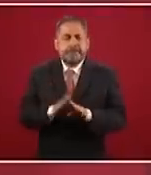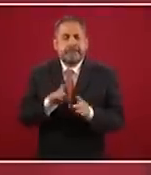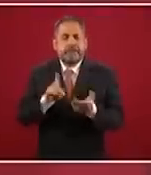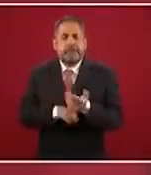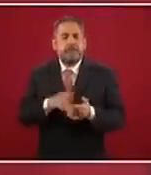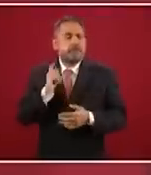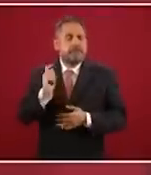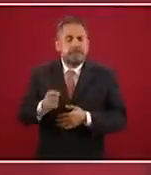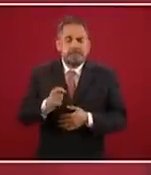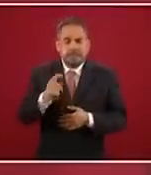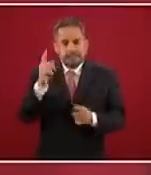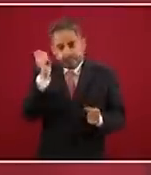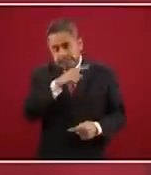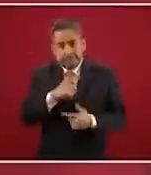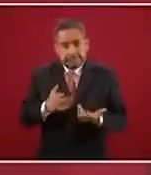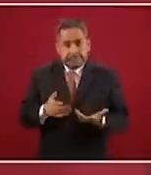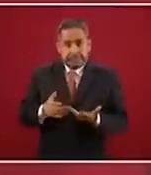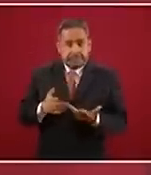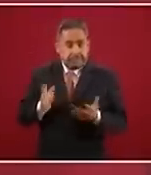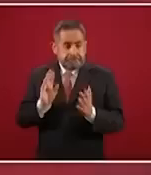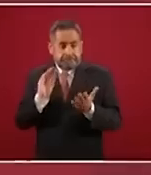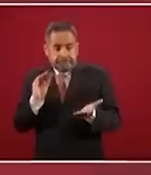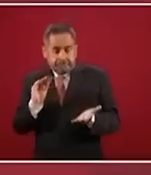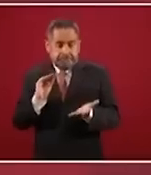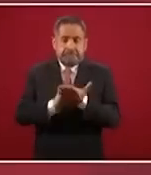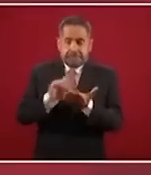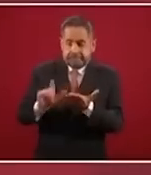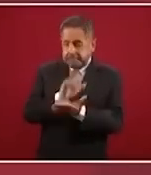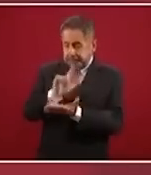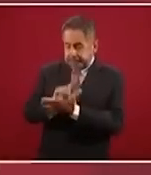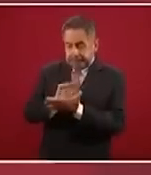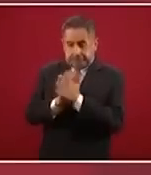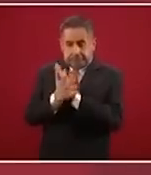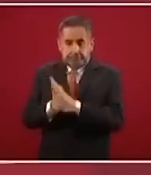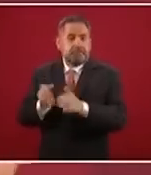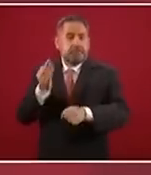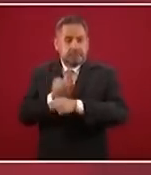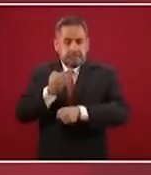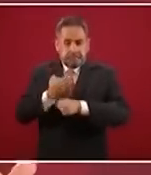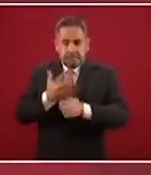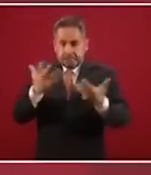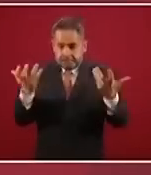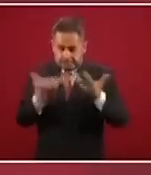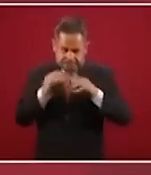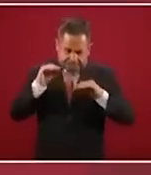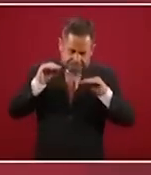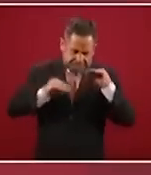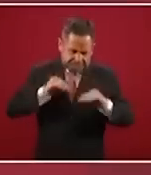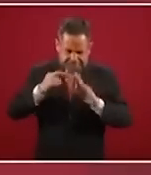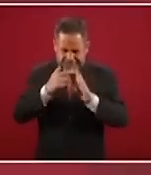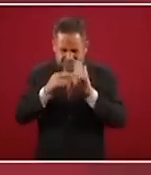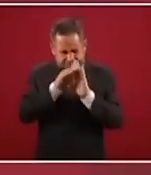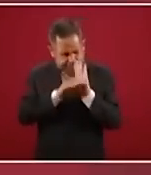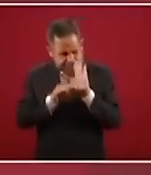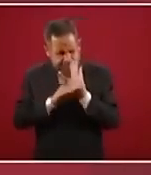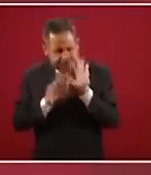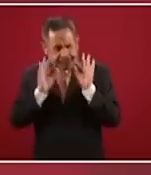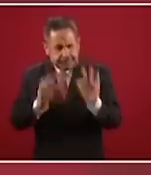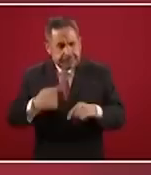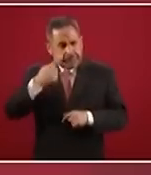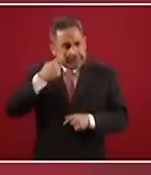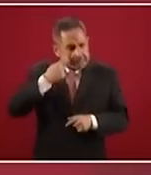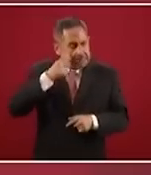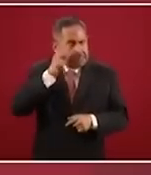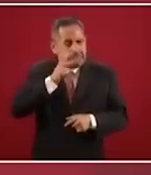los grandes retos de la implementación de la reforma. Estamos hoy formando cuadros que nos permitan